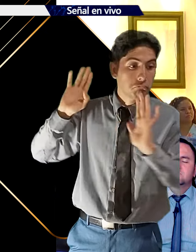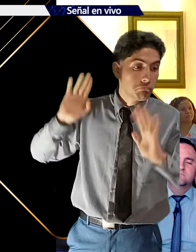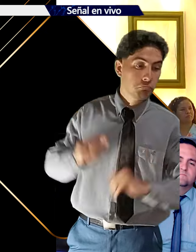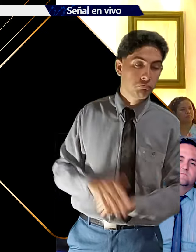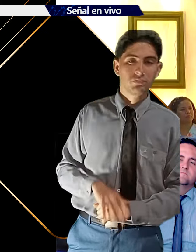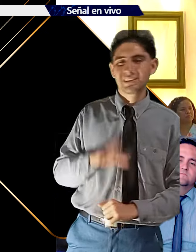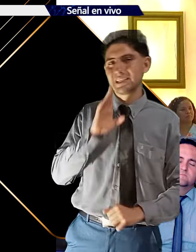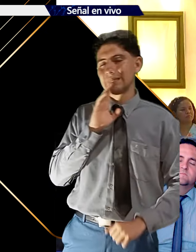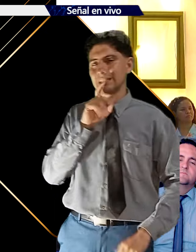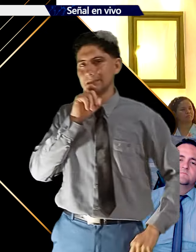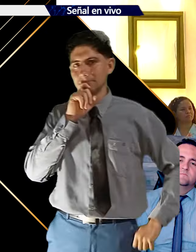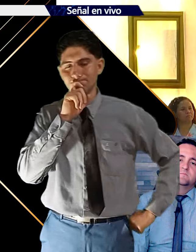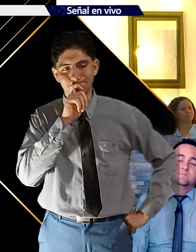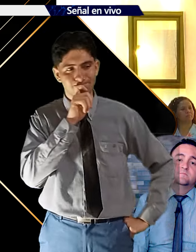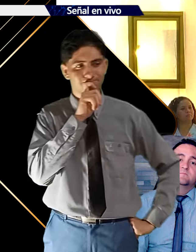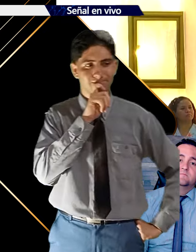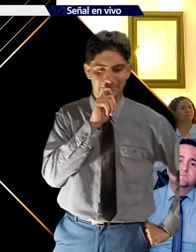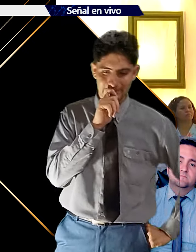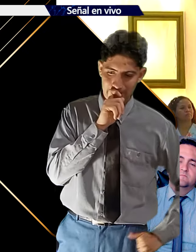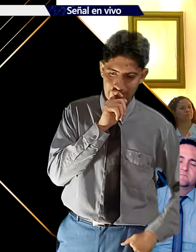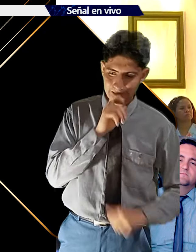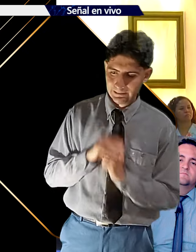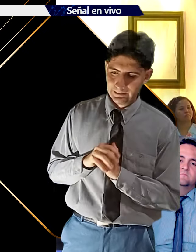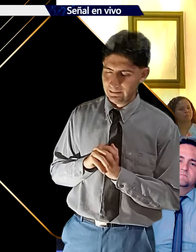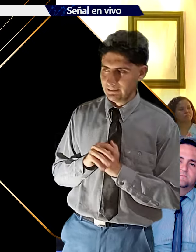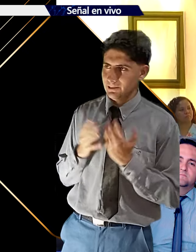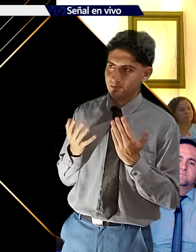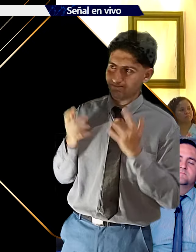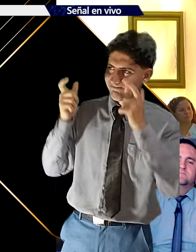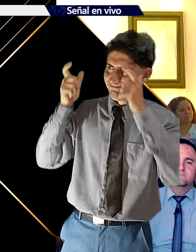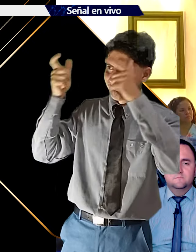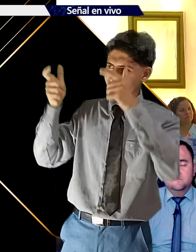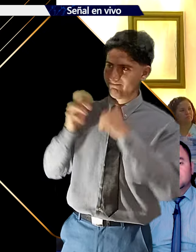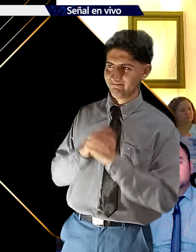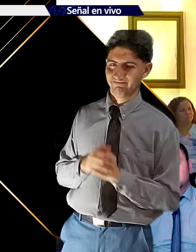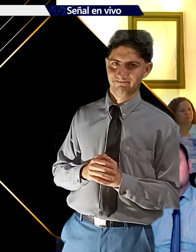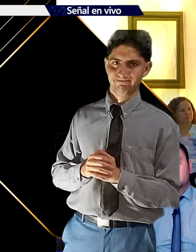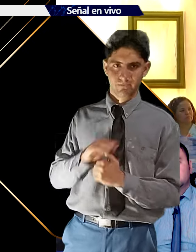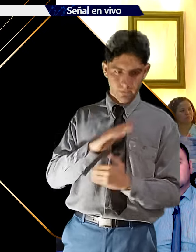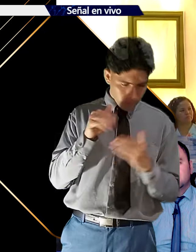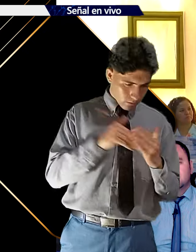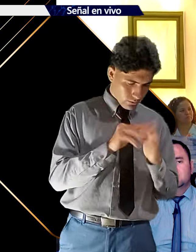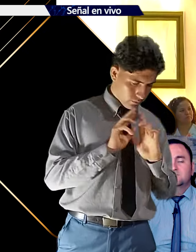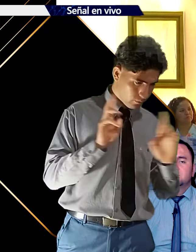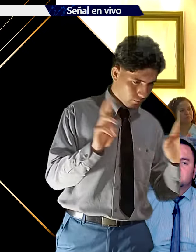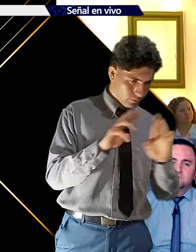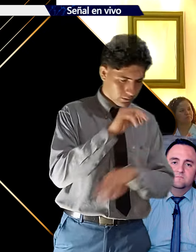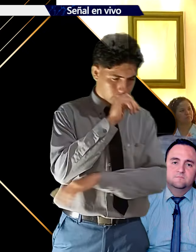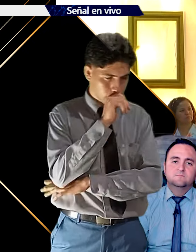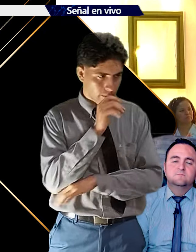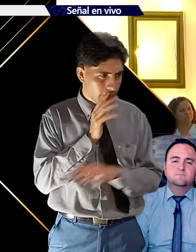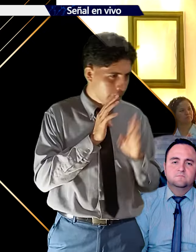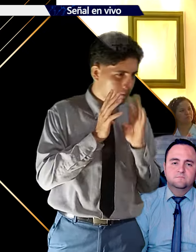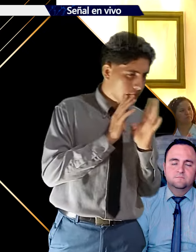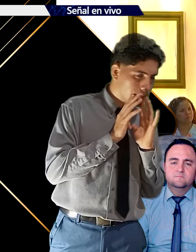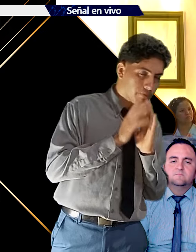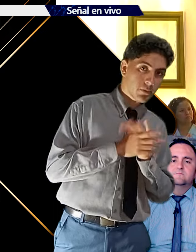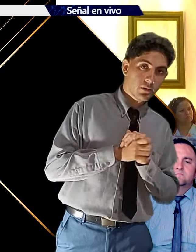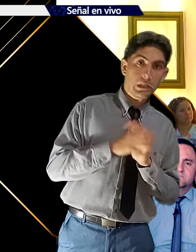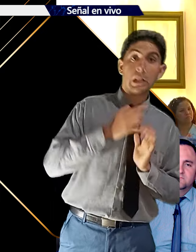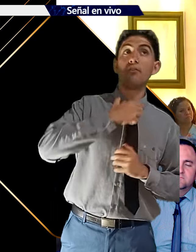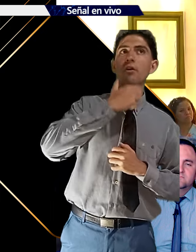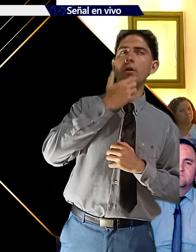quedará. Y estaban, dice que en la ilustración, que estaban en ese debate, ¿a quién nombramos? ¿Y a quién colocamos? Los tres son poderosos, los tres son bien, ¿qué